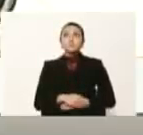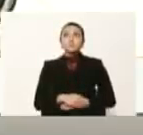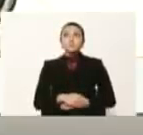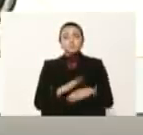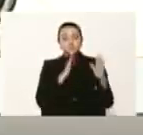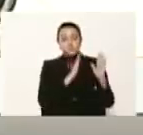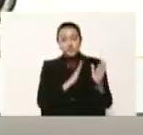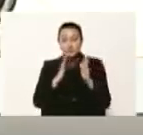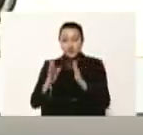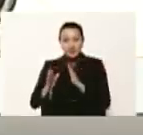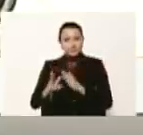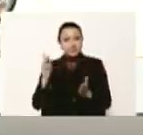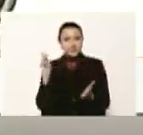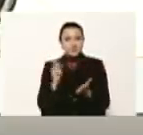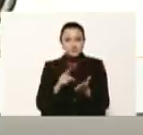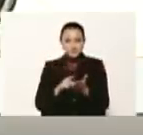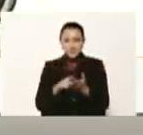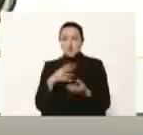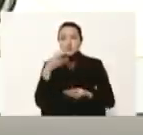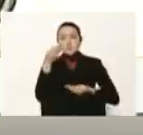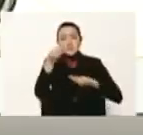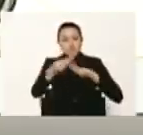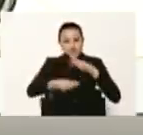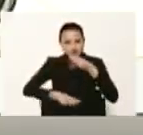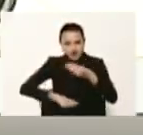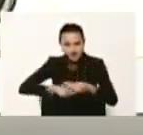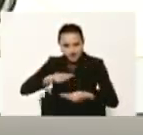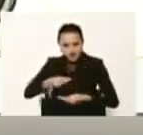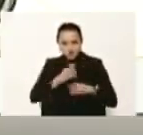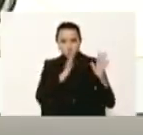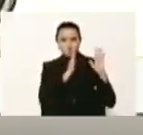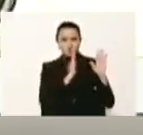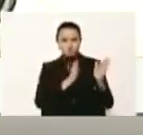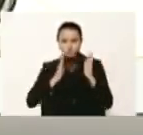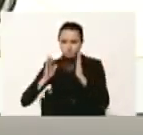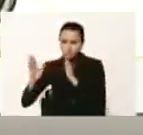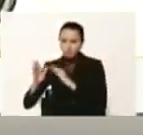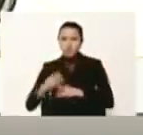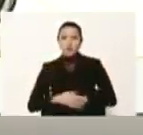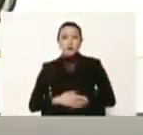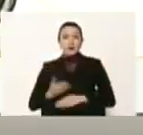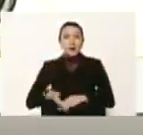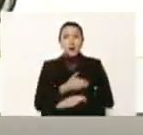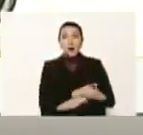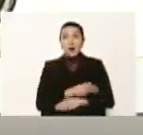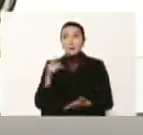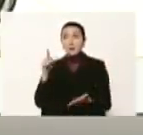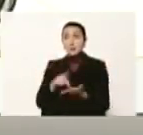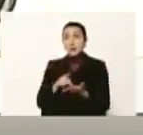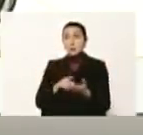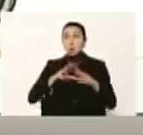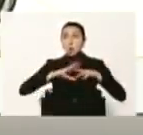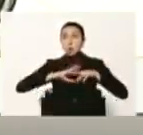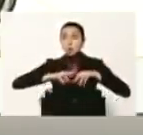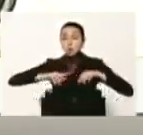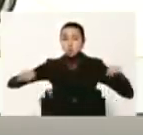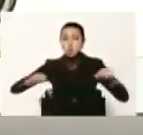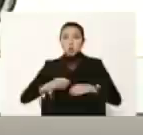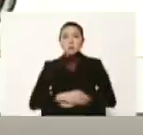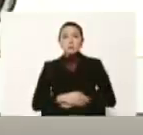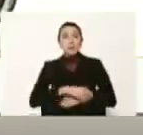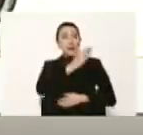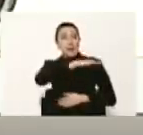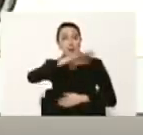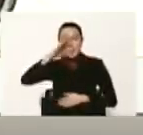de intervención, de ejecución, tuvimos la intervención terrestre, las tomas de las